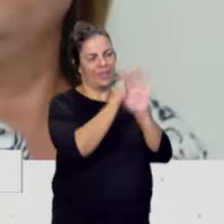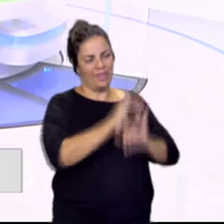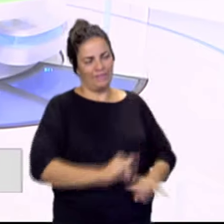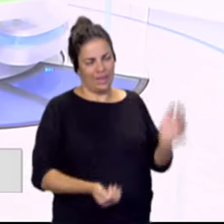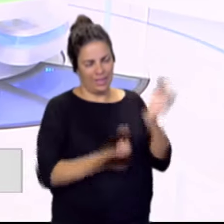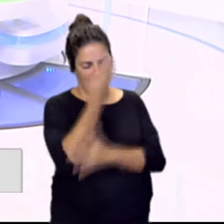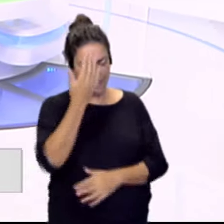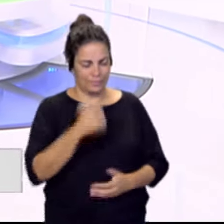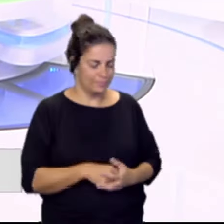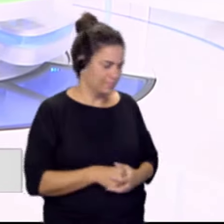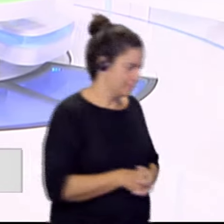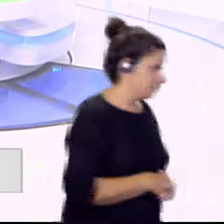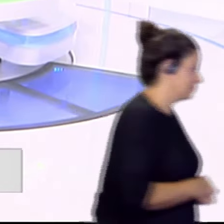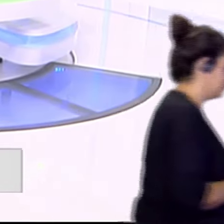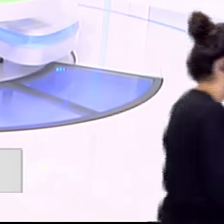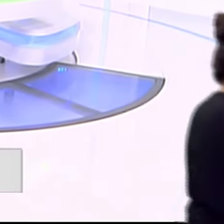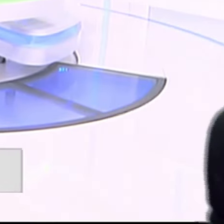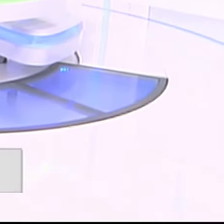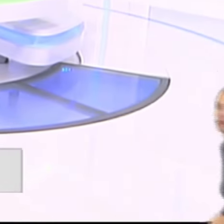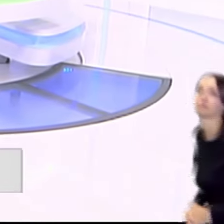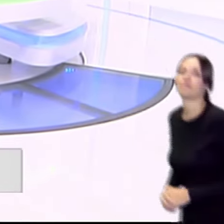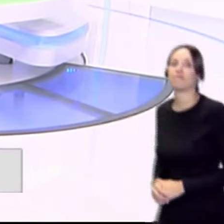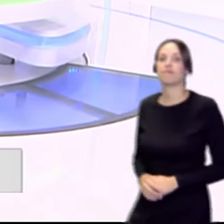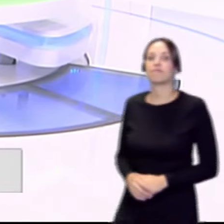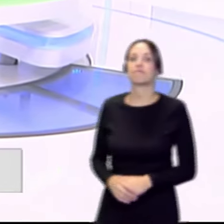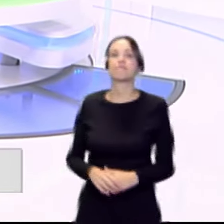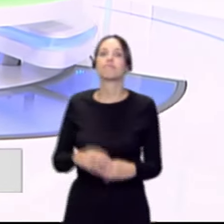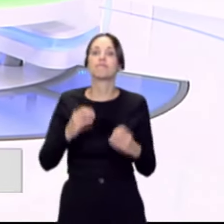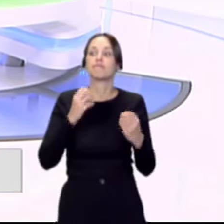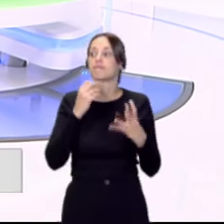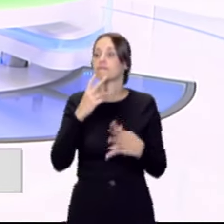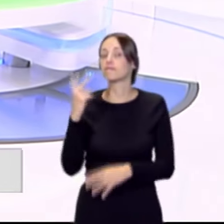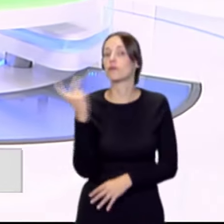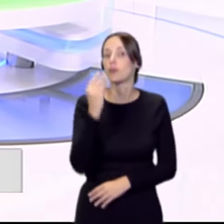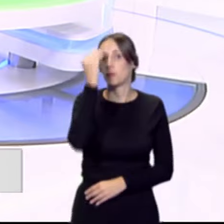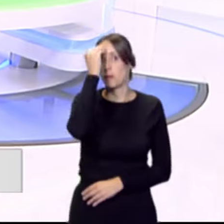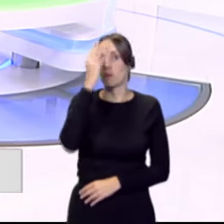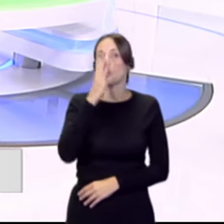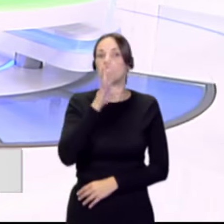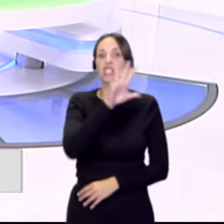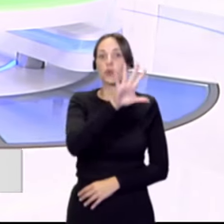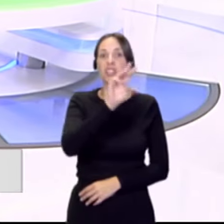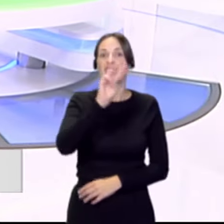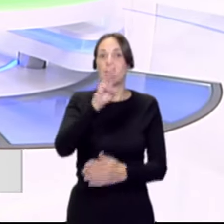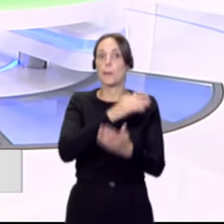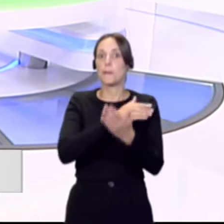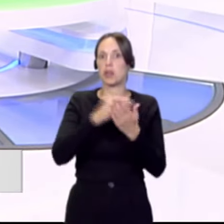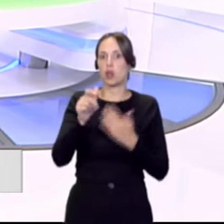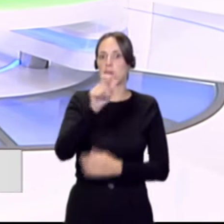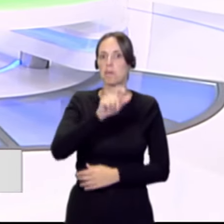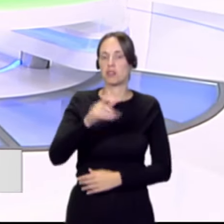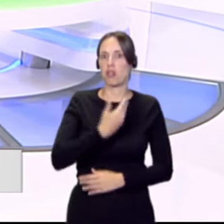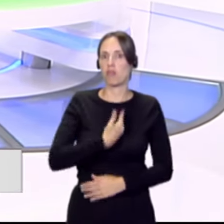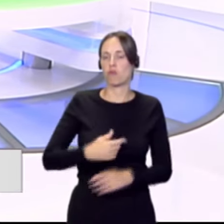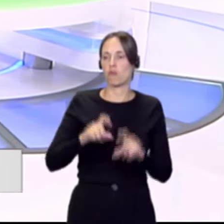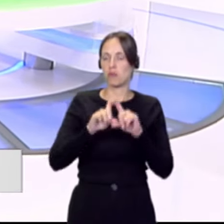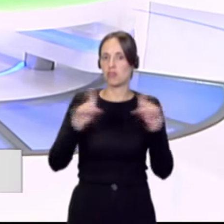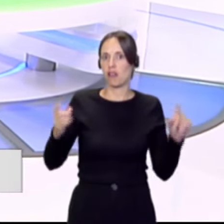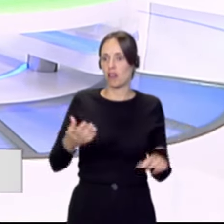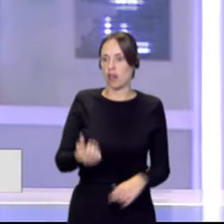Bueno, traemos ese debate aquí a la mesa. Antonio, 53 millones que se están ahorrando los empresarios canarios, sí, según los cálculos de Comisiones. Sí, y que